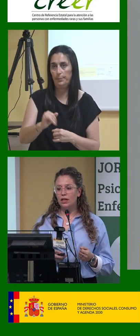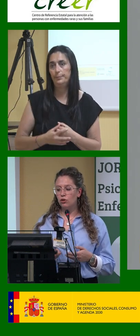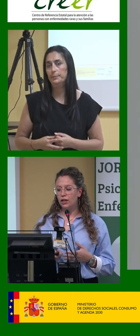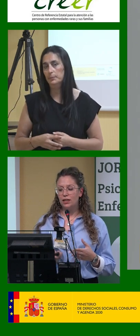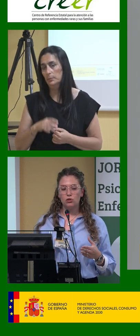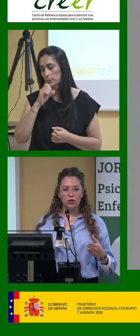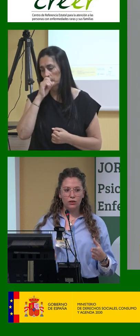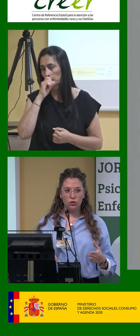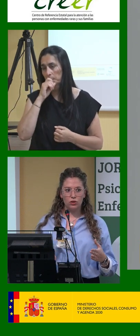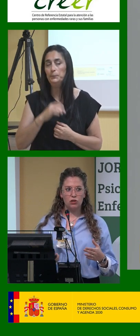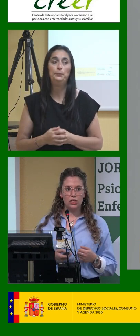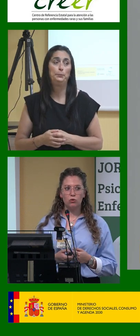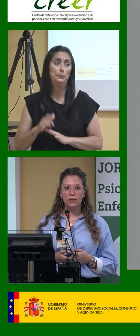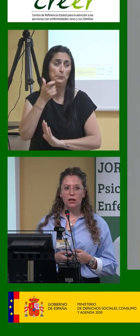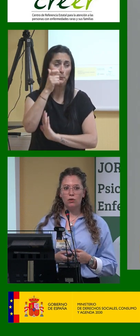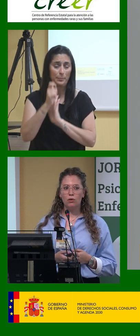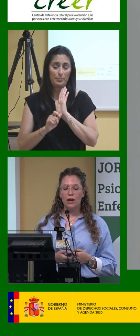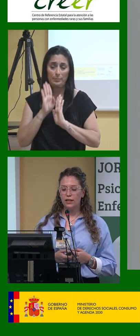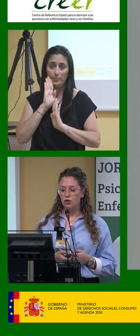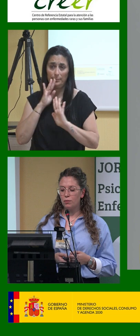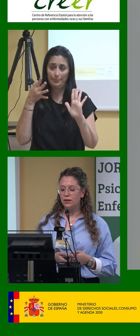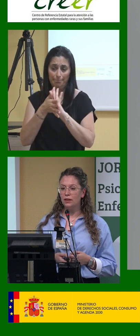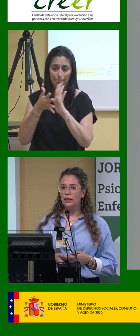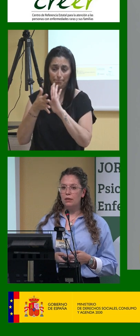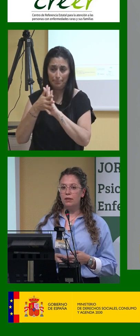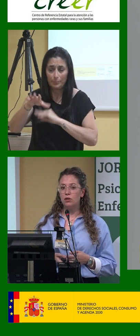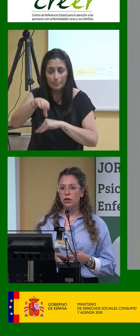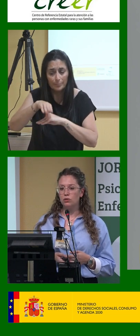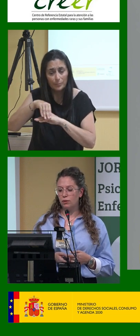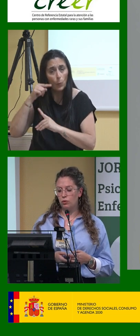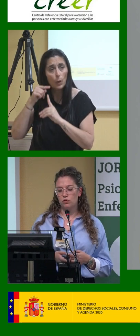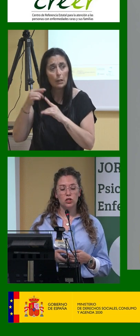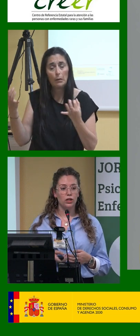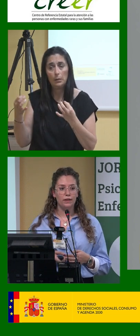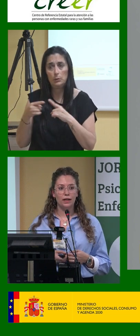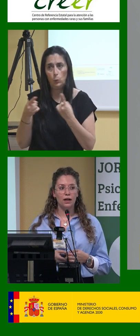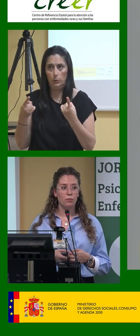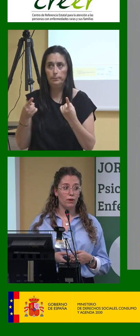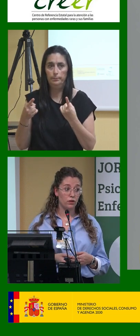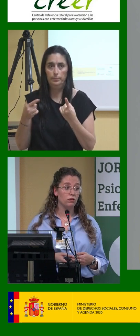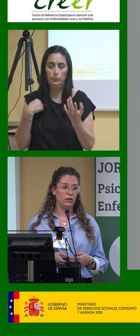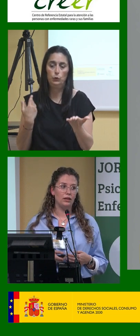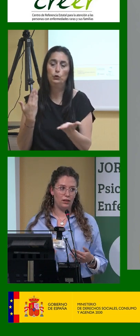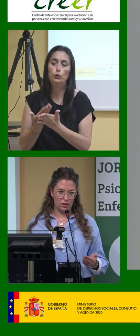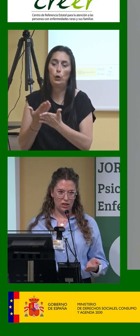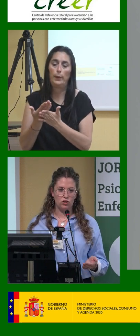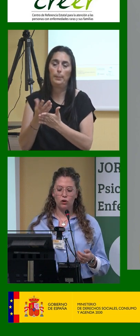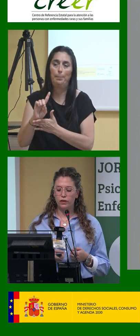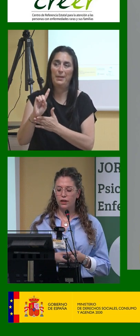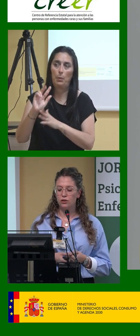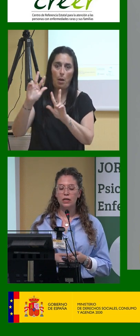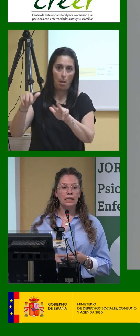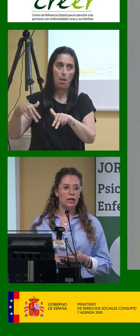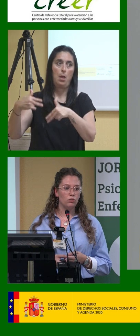Para poder recoger estos datos que os he comentado anteriormente, en primer lugar tuvimos que solicitar la aprobación, que nos